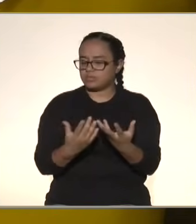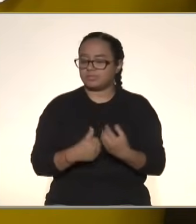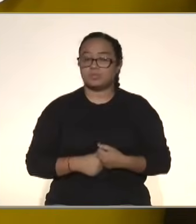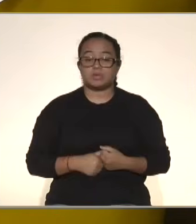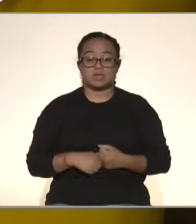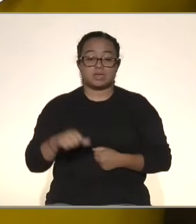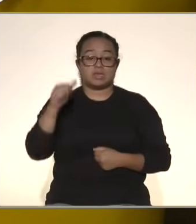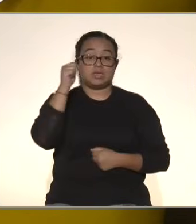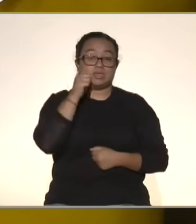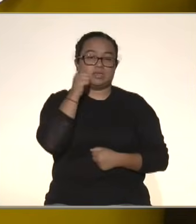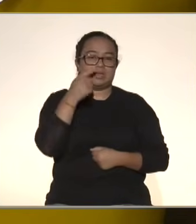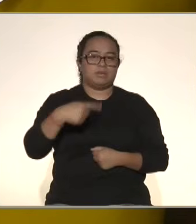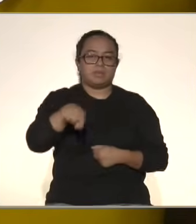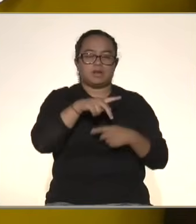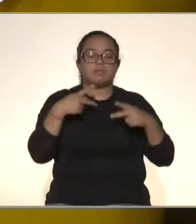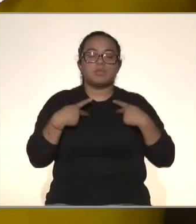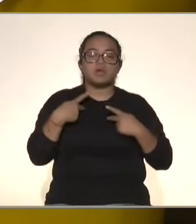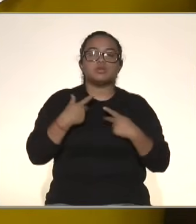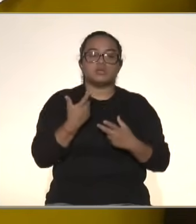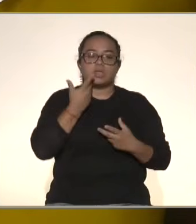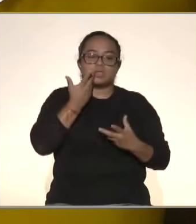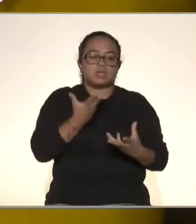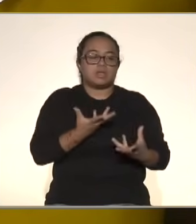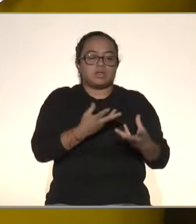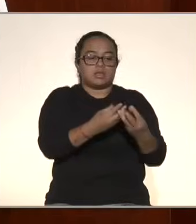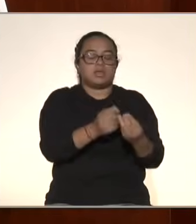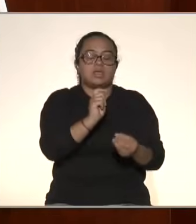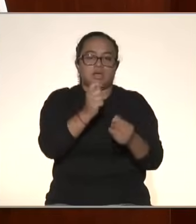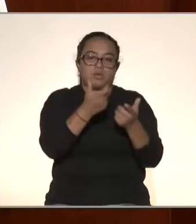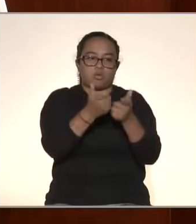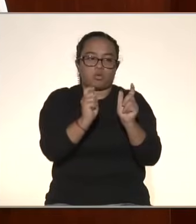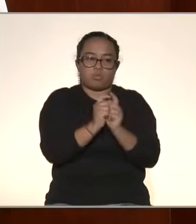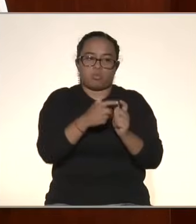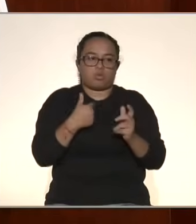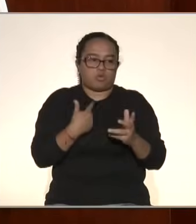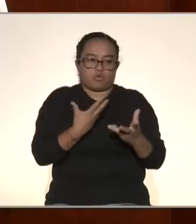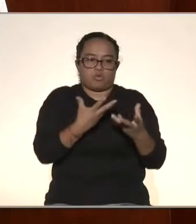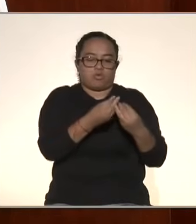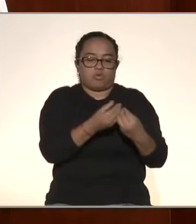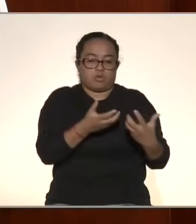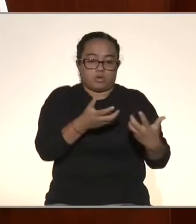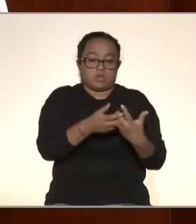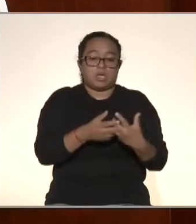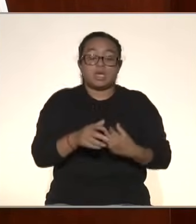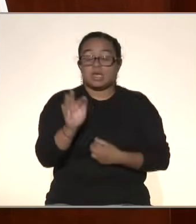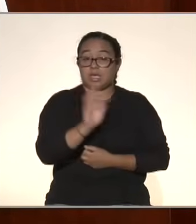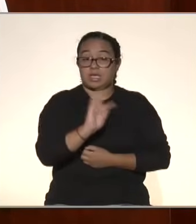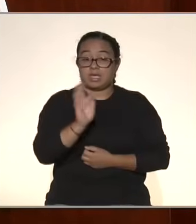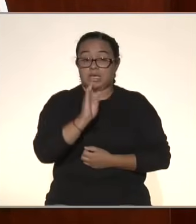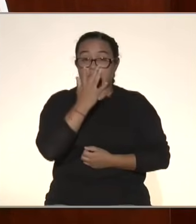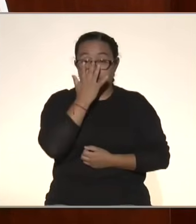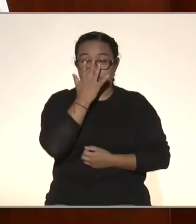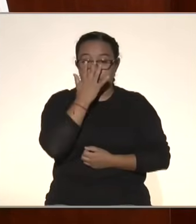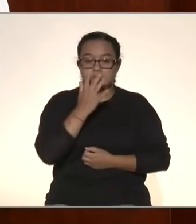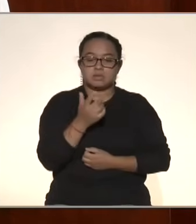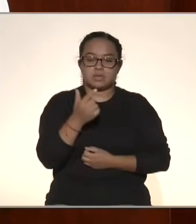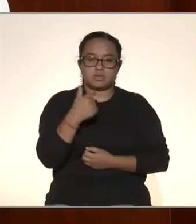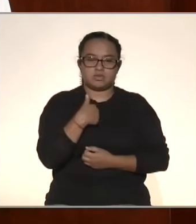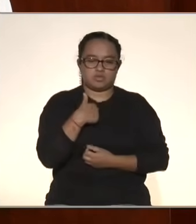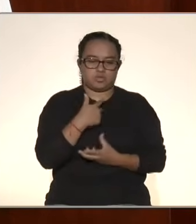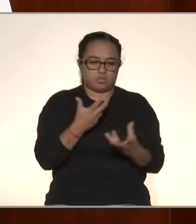es pertenecer a un grupo. Y si yo estoy cambiando